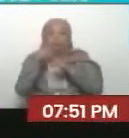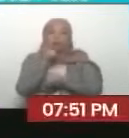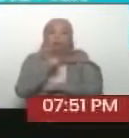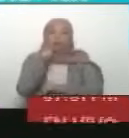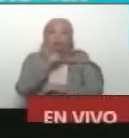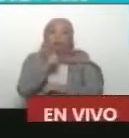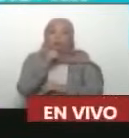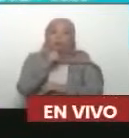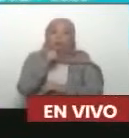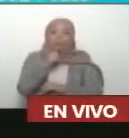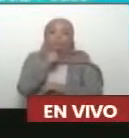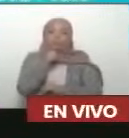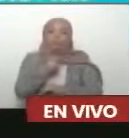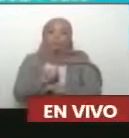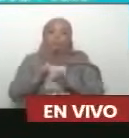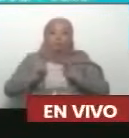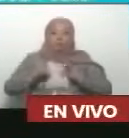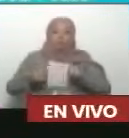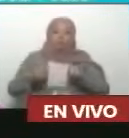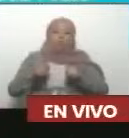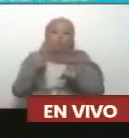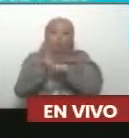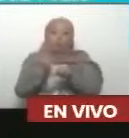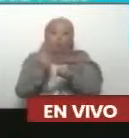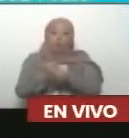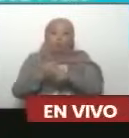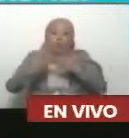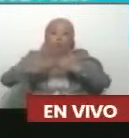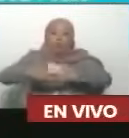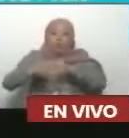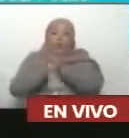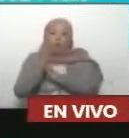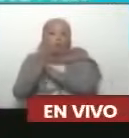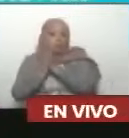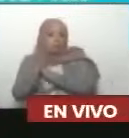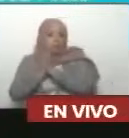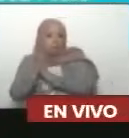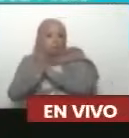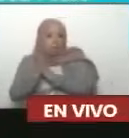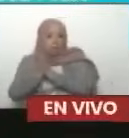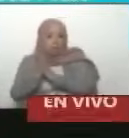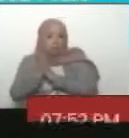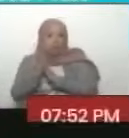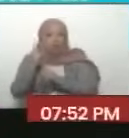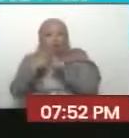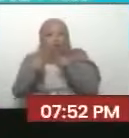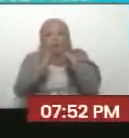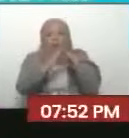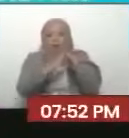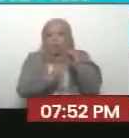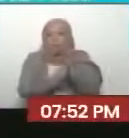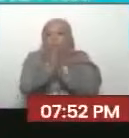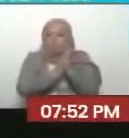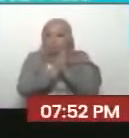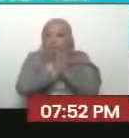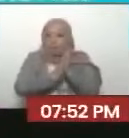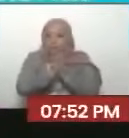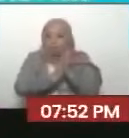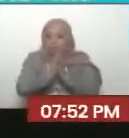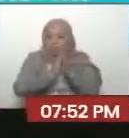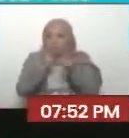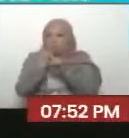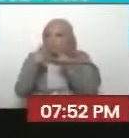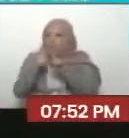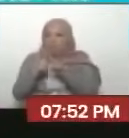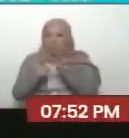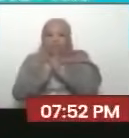resistiendo, comenzaron a surgir un emprendimiento por aquí, un emprendimiento por allá, un